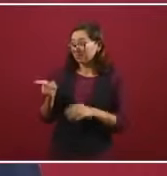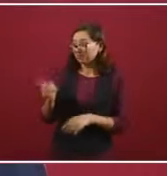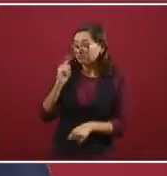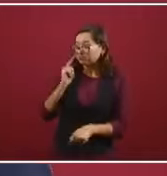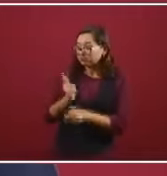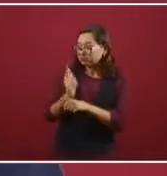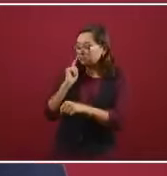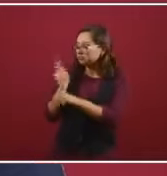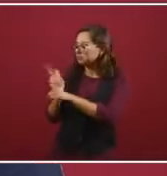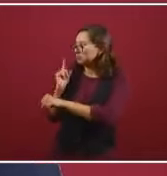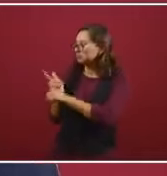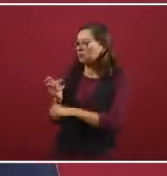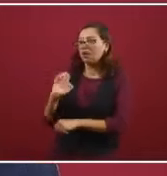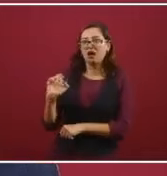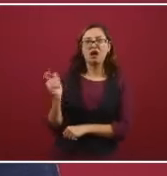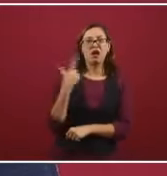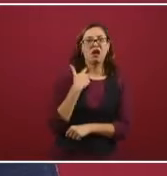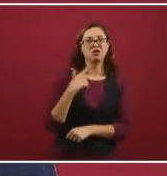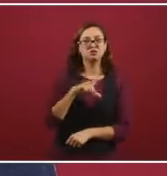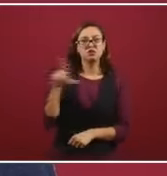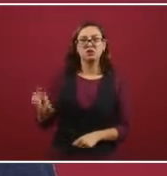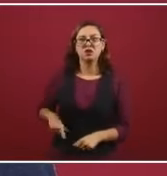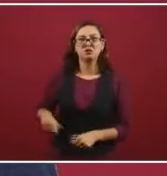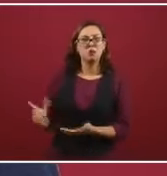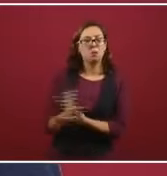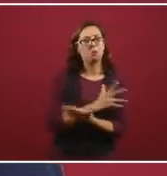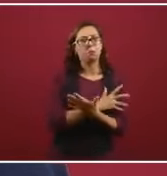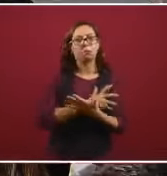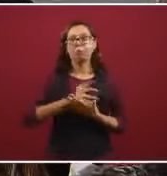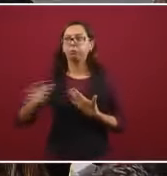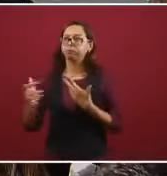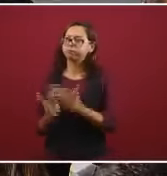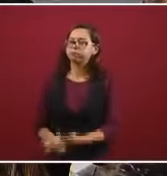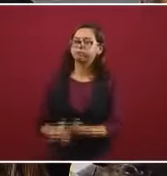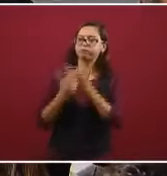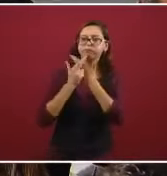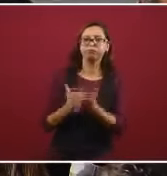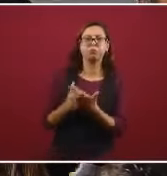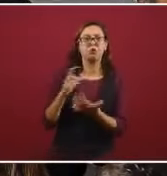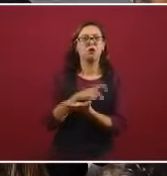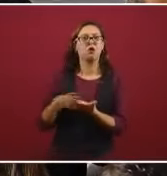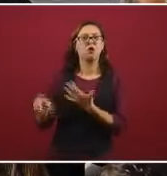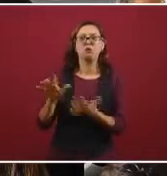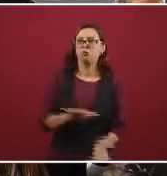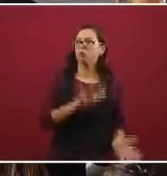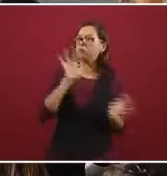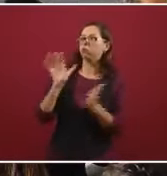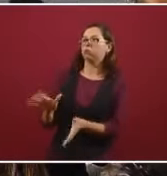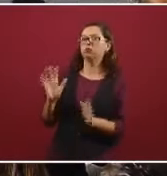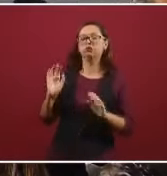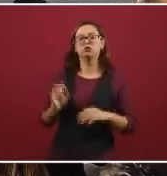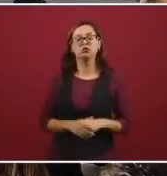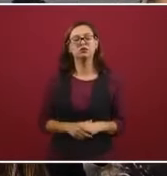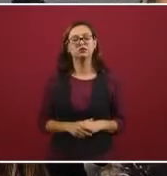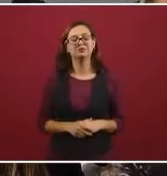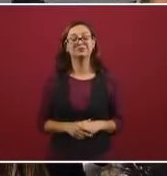te compraba de más, pues, y ojalá y esto aplique